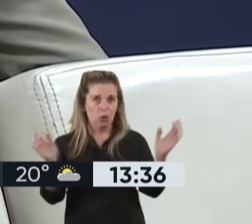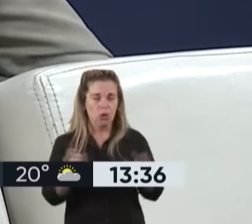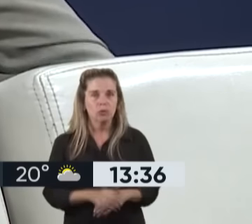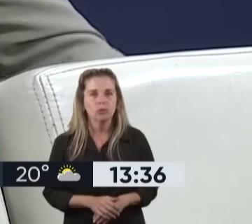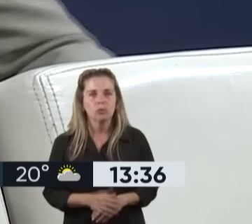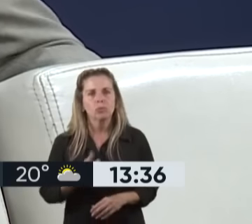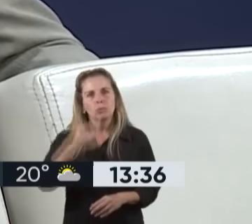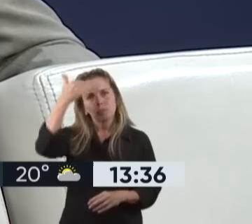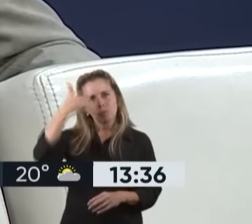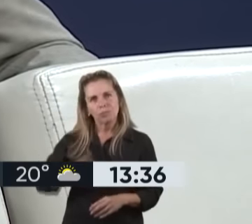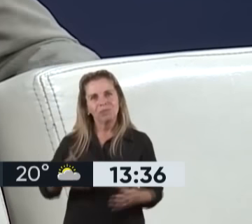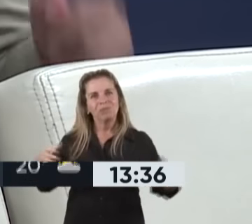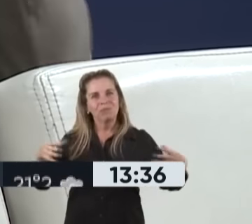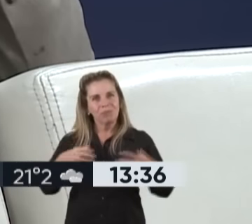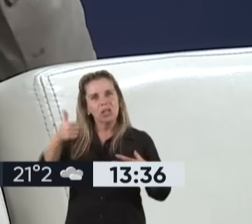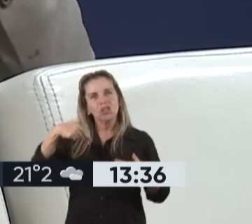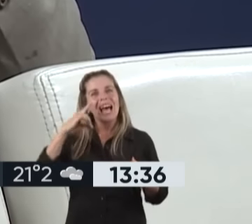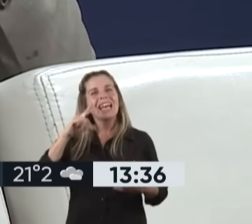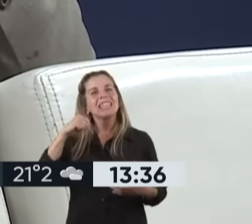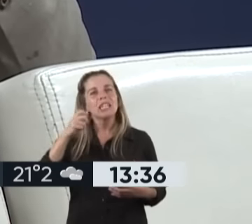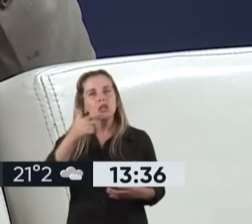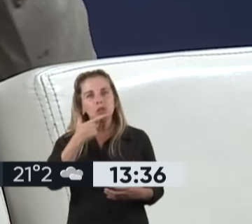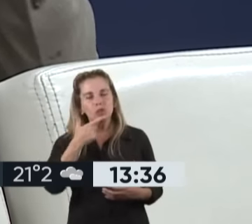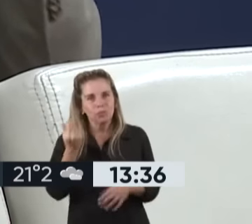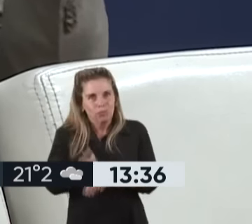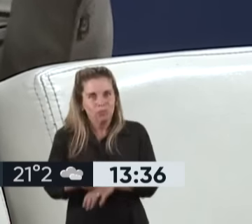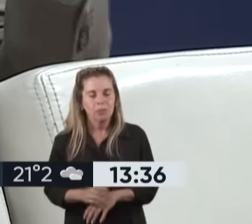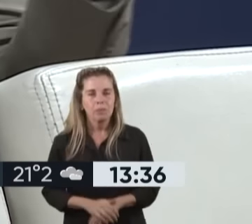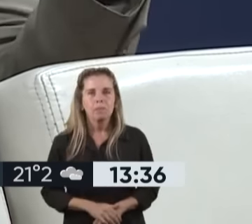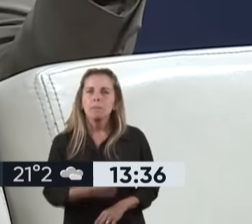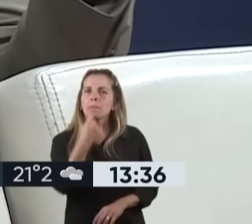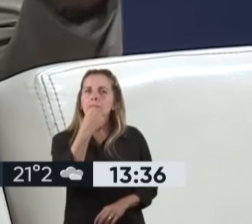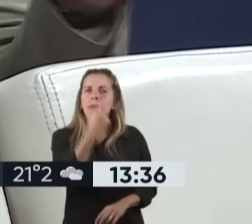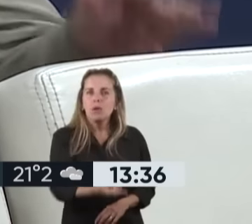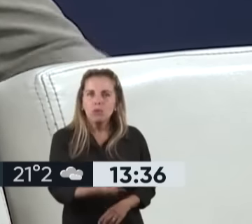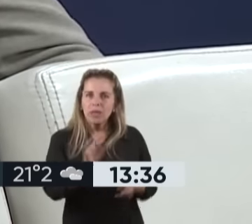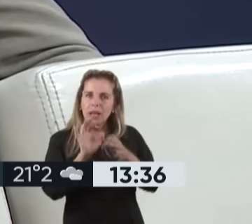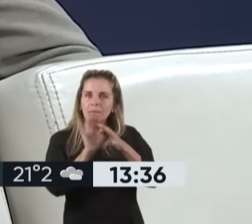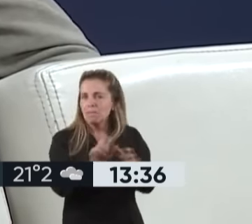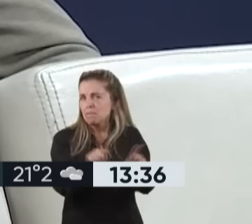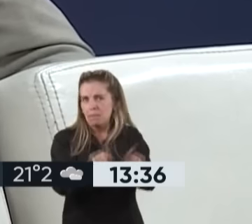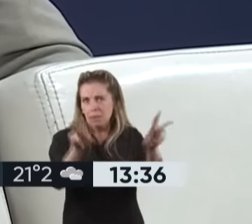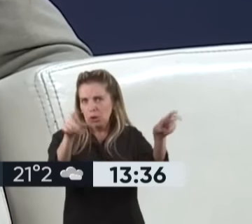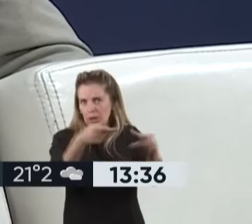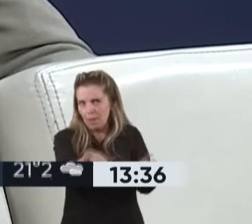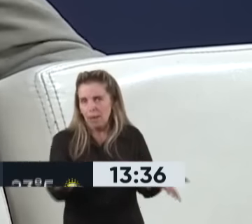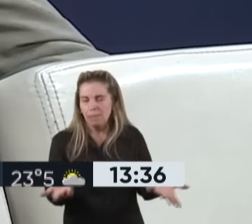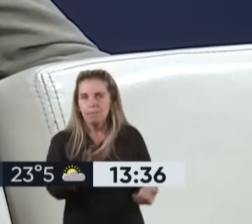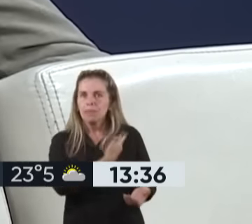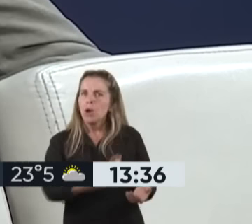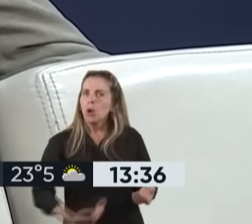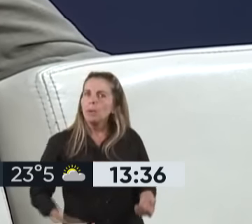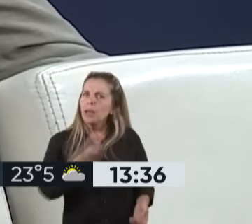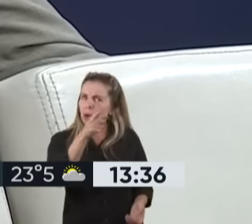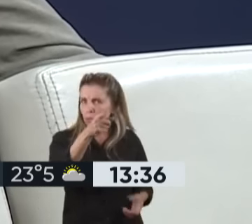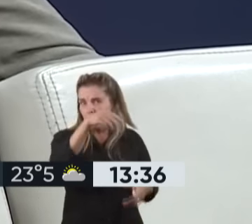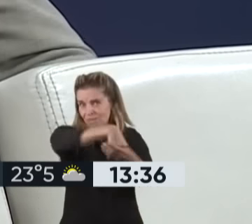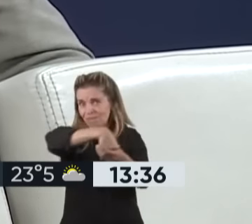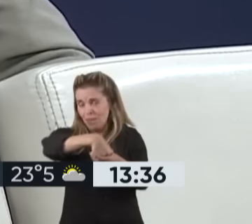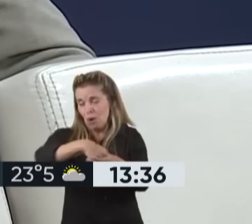Gustavo Aguará, Grupo Medios Andinos. La pregunta tiene que ver con lo mismo. El gobierno, porque usted es parte